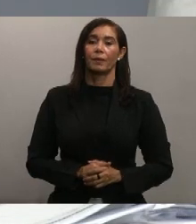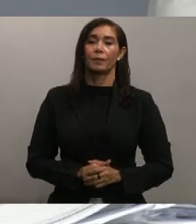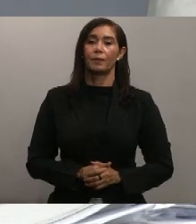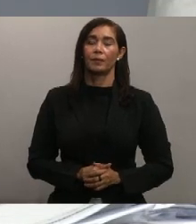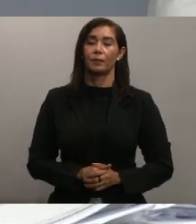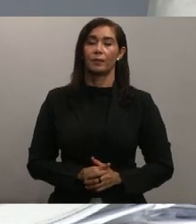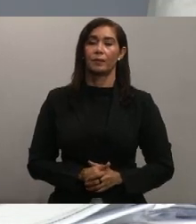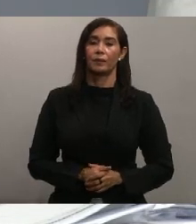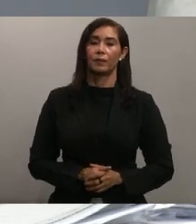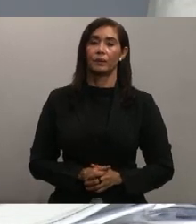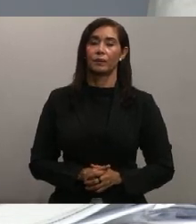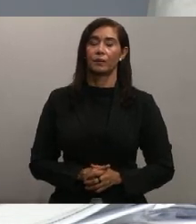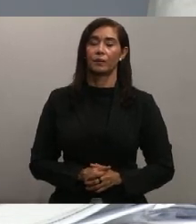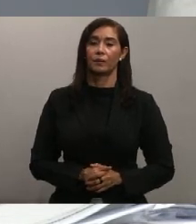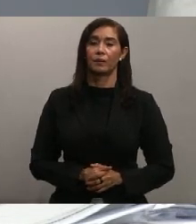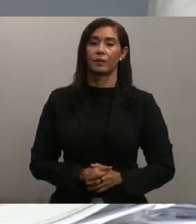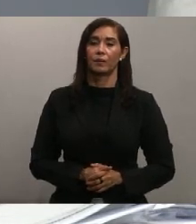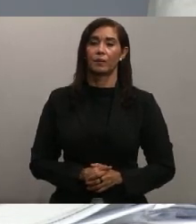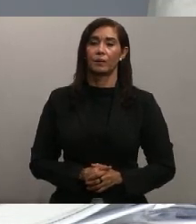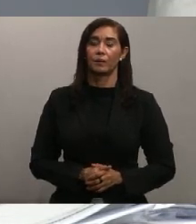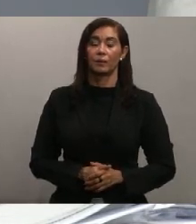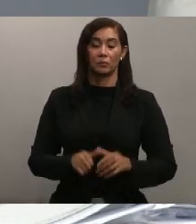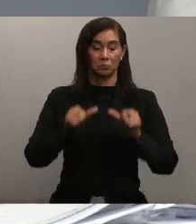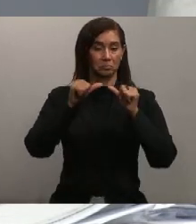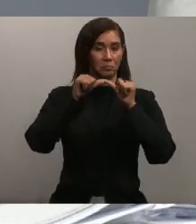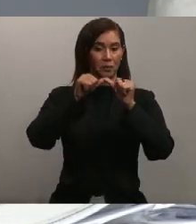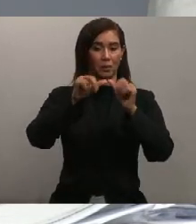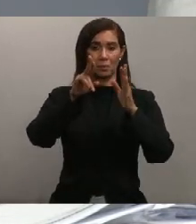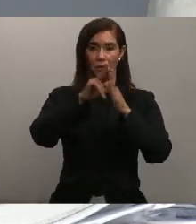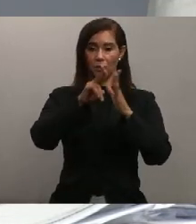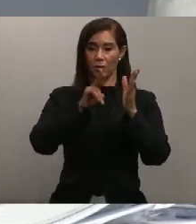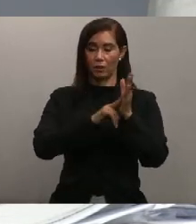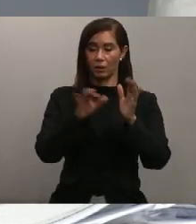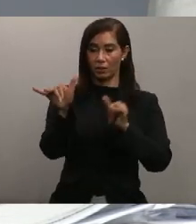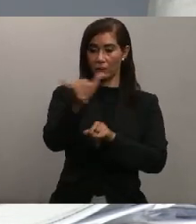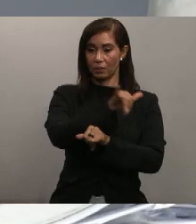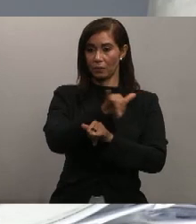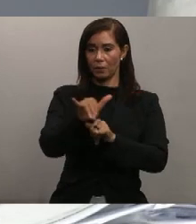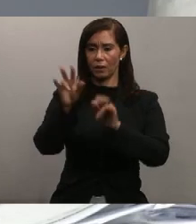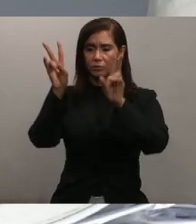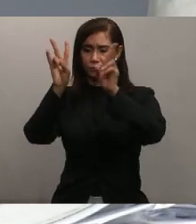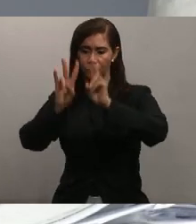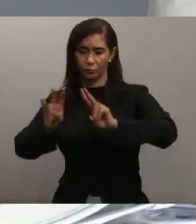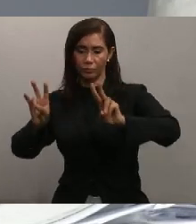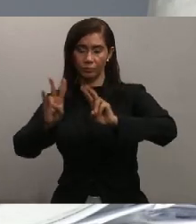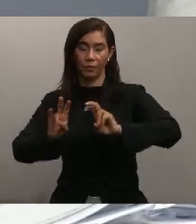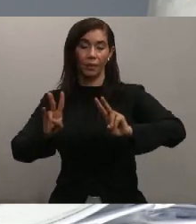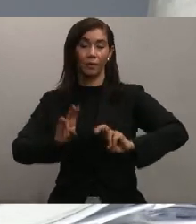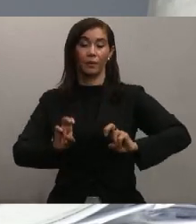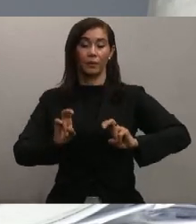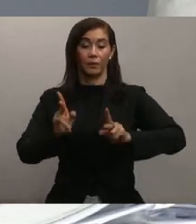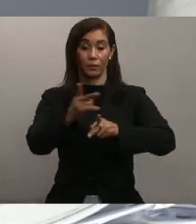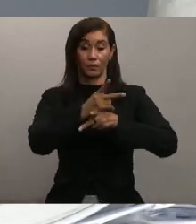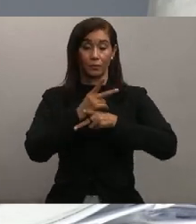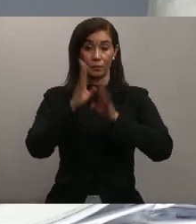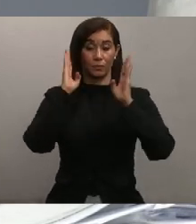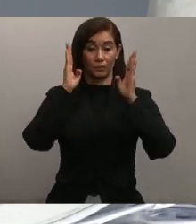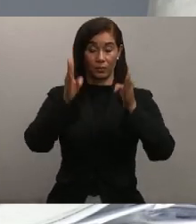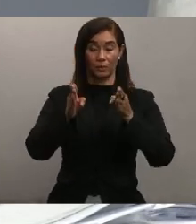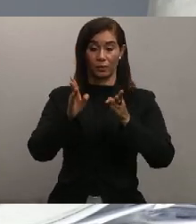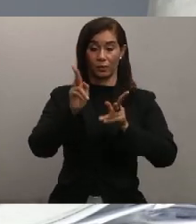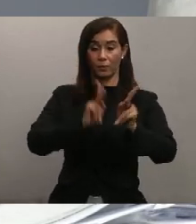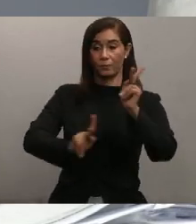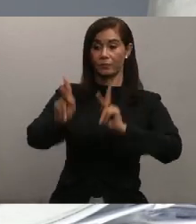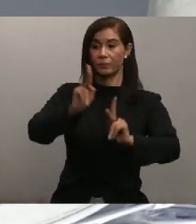repetir. Seguimos con el mismo protocolo de siempre, de supervisión, que se puede hacer mediante la